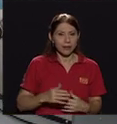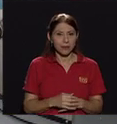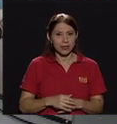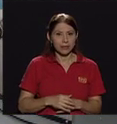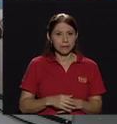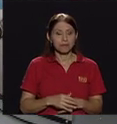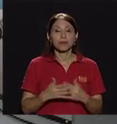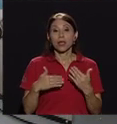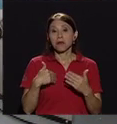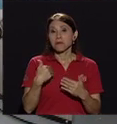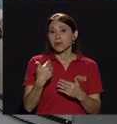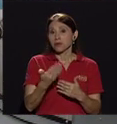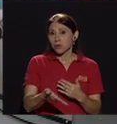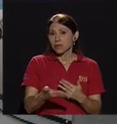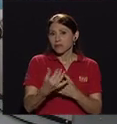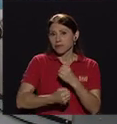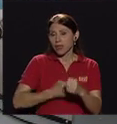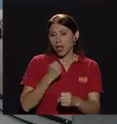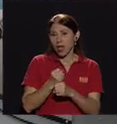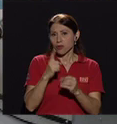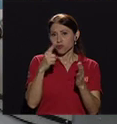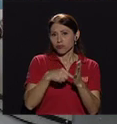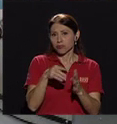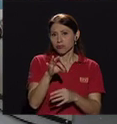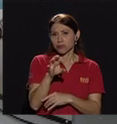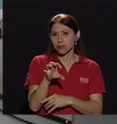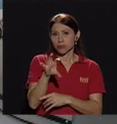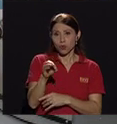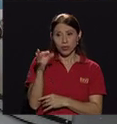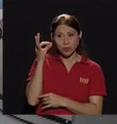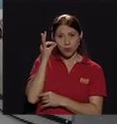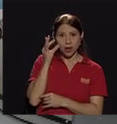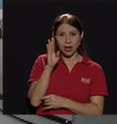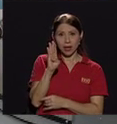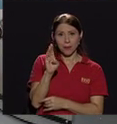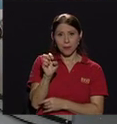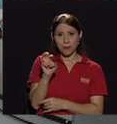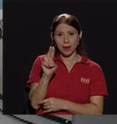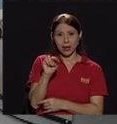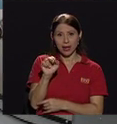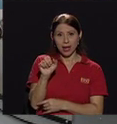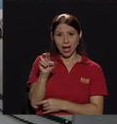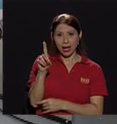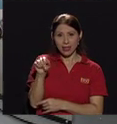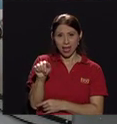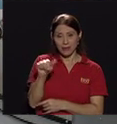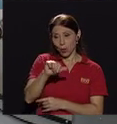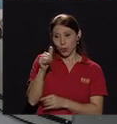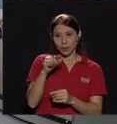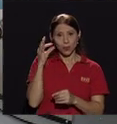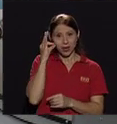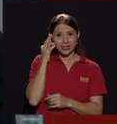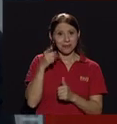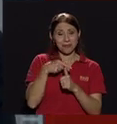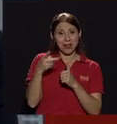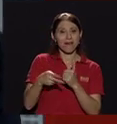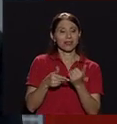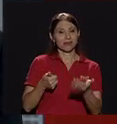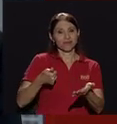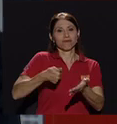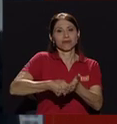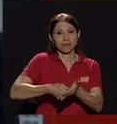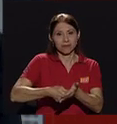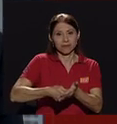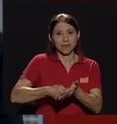Viene toda esa etapa, digamos, del 50, ¿verdad? Cuando doña Bernarda y un grupo de mujeres ejercen por primera vez el derecho al